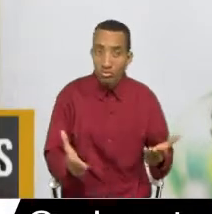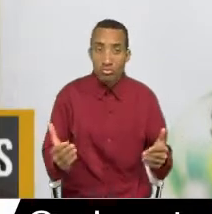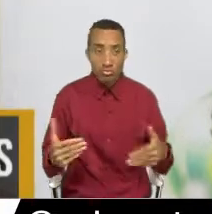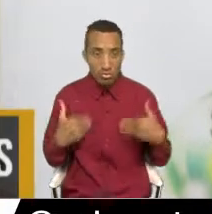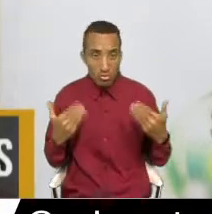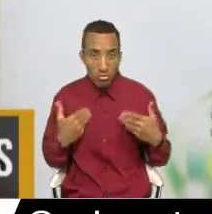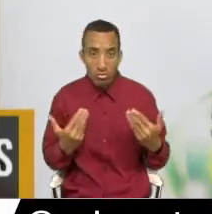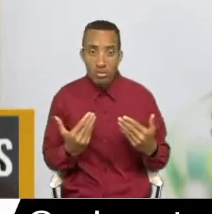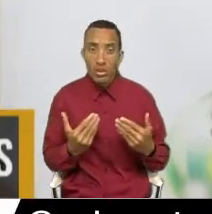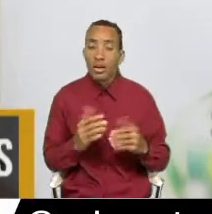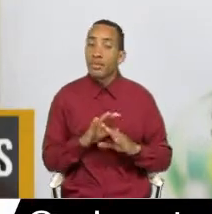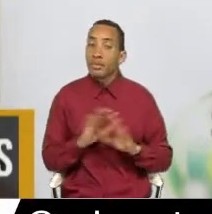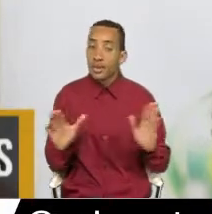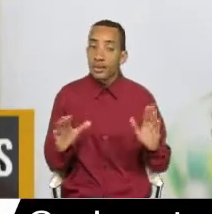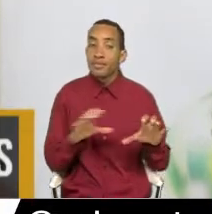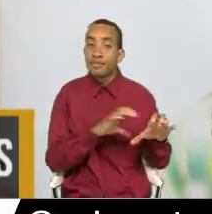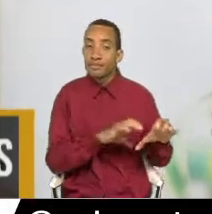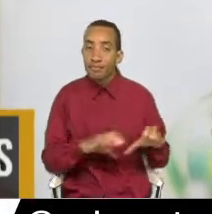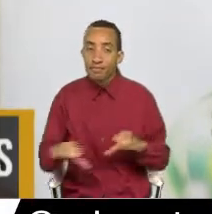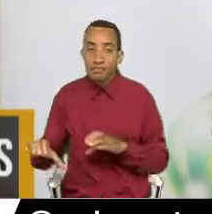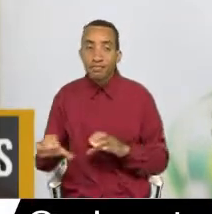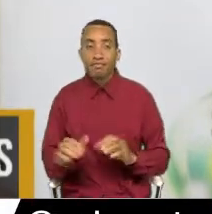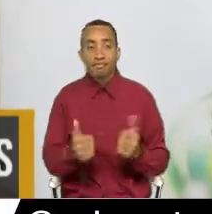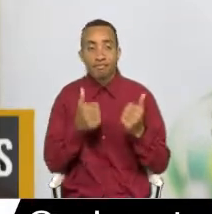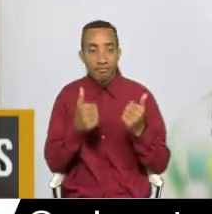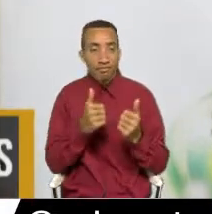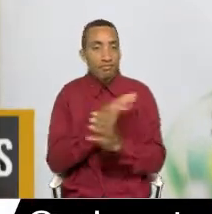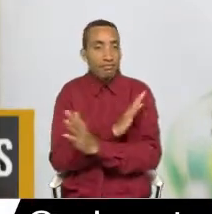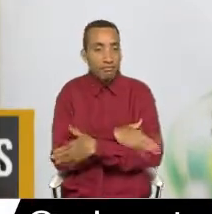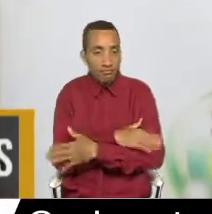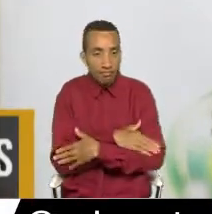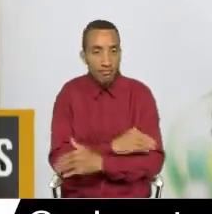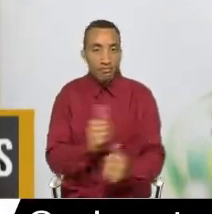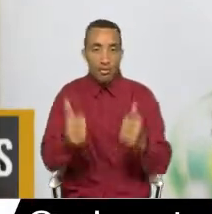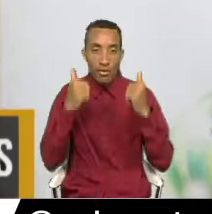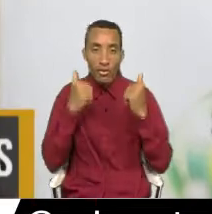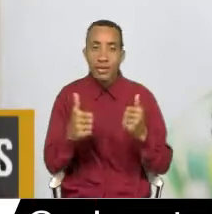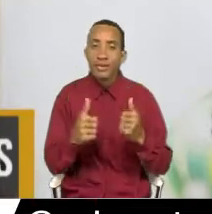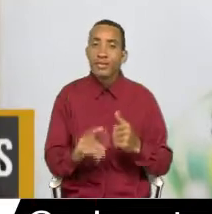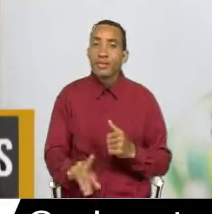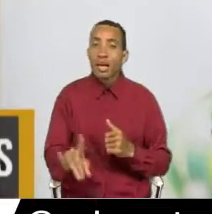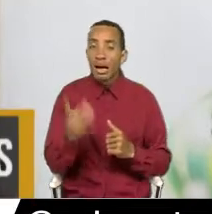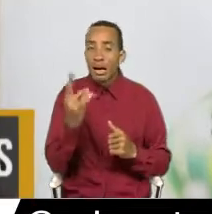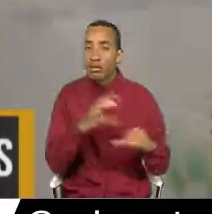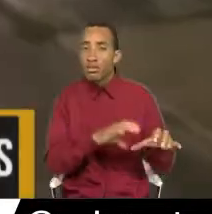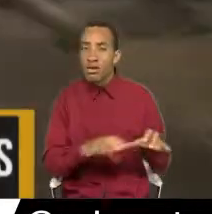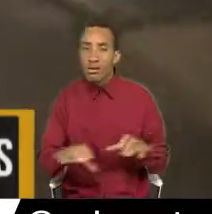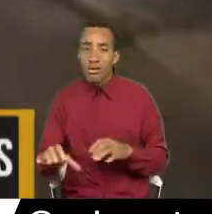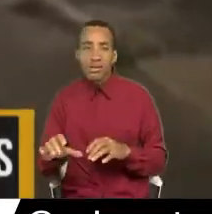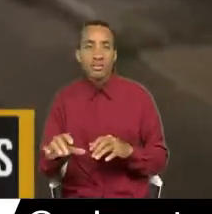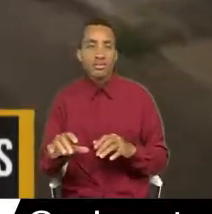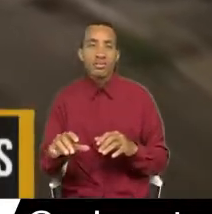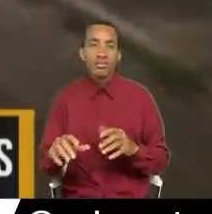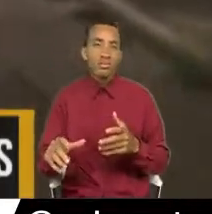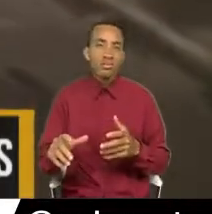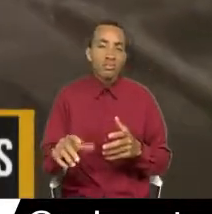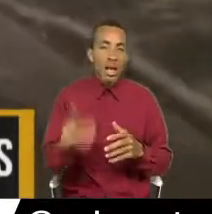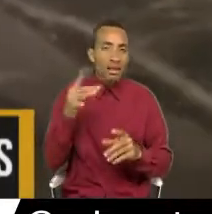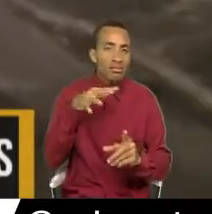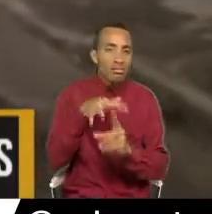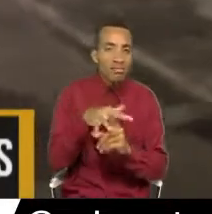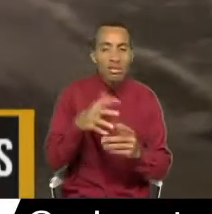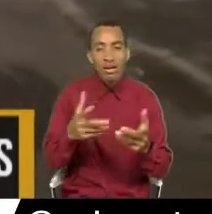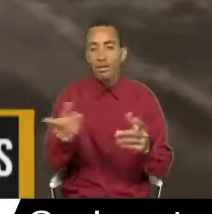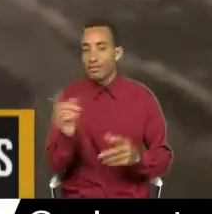bienvenidos, pero bajo un comportamiento sano, bajo unas conductas que no afecten la convivencia y seguridad de los demás ciudadanos. Son